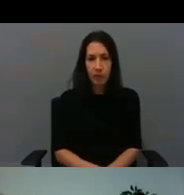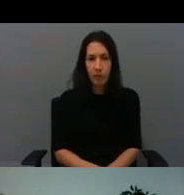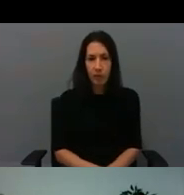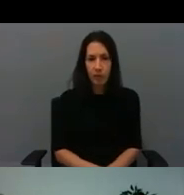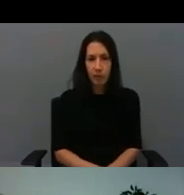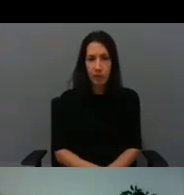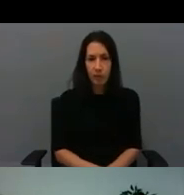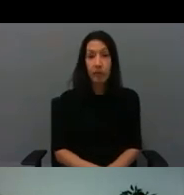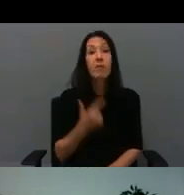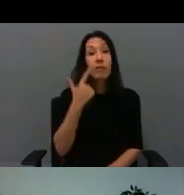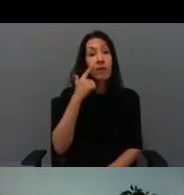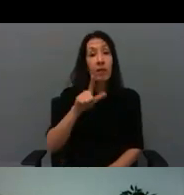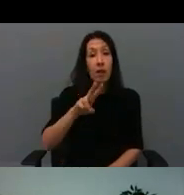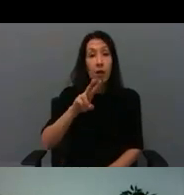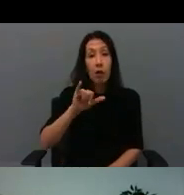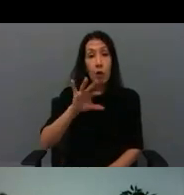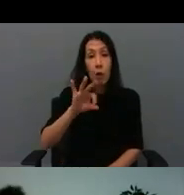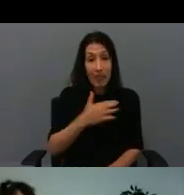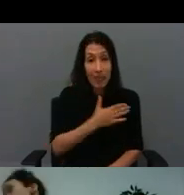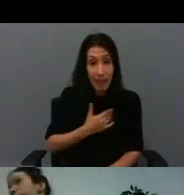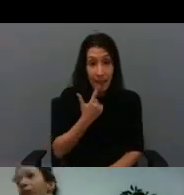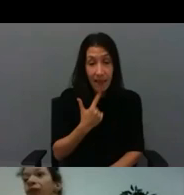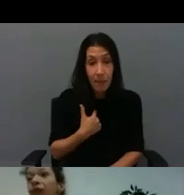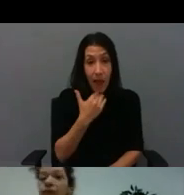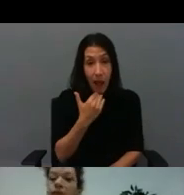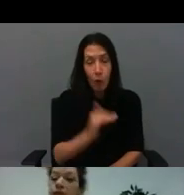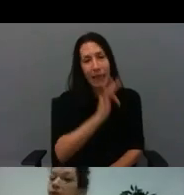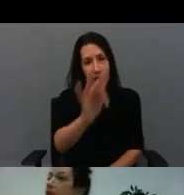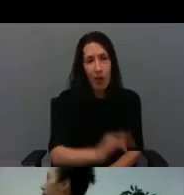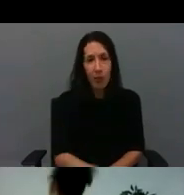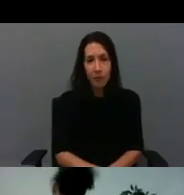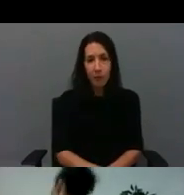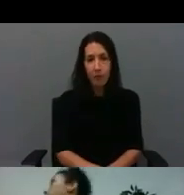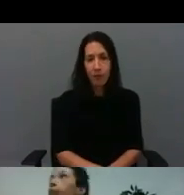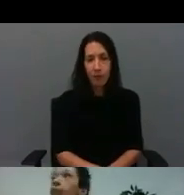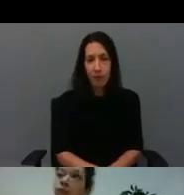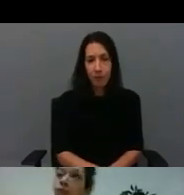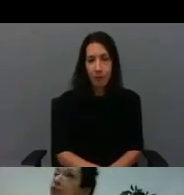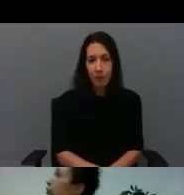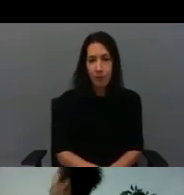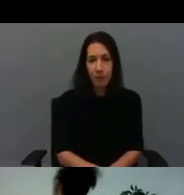Uy, Luis, ¿nos quieres decir algo? ¿Te tocó? Ya.